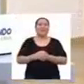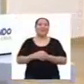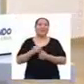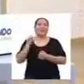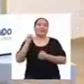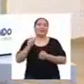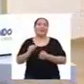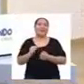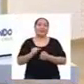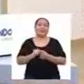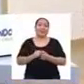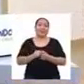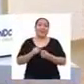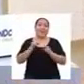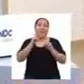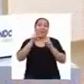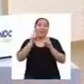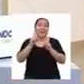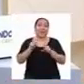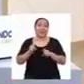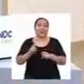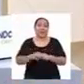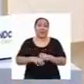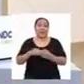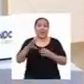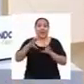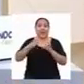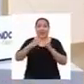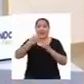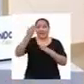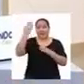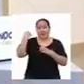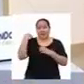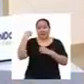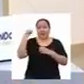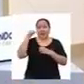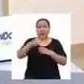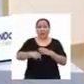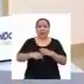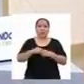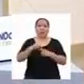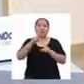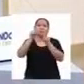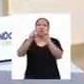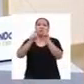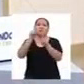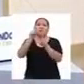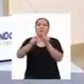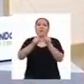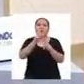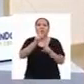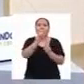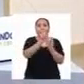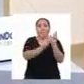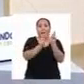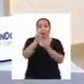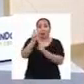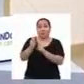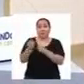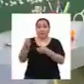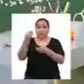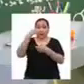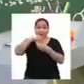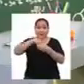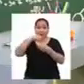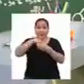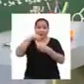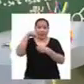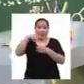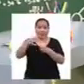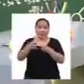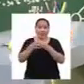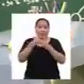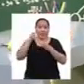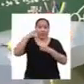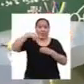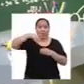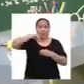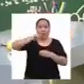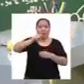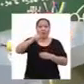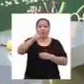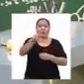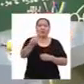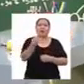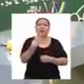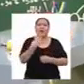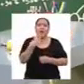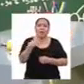fue el resultado que hemos obtenido al realizar la encuesta a las personas que conforman nuestra muestra. Díganme,